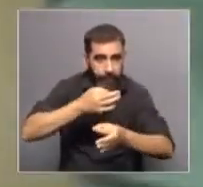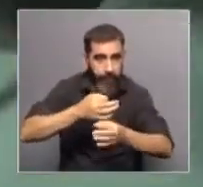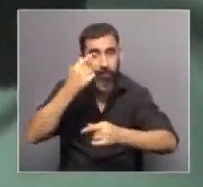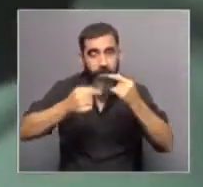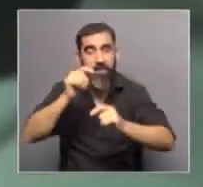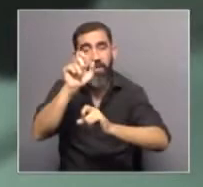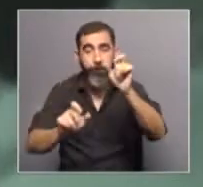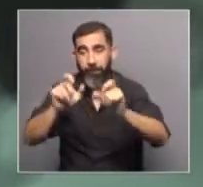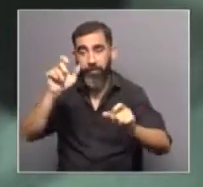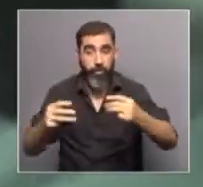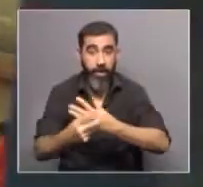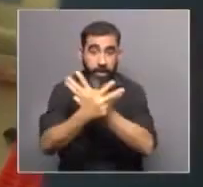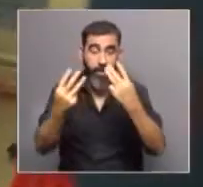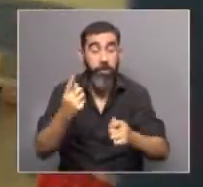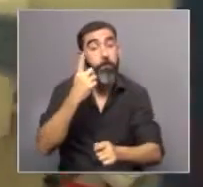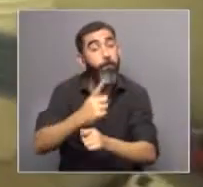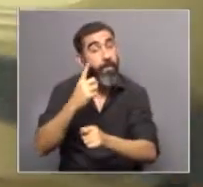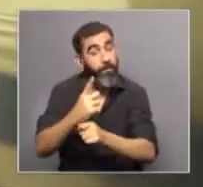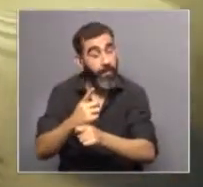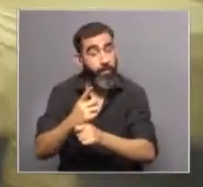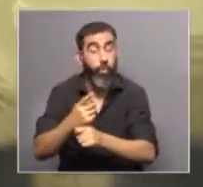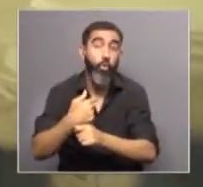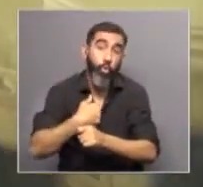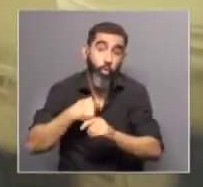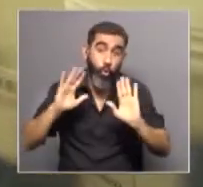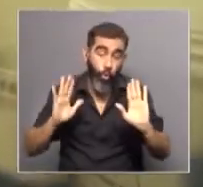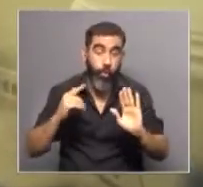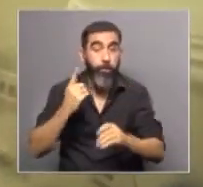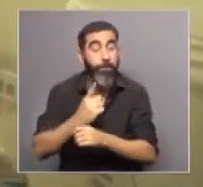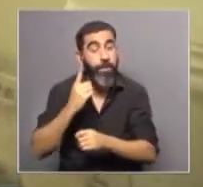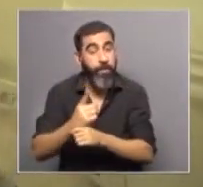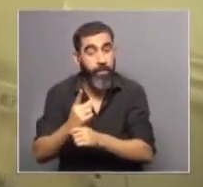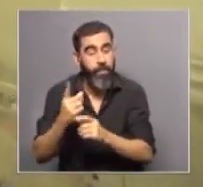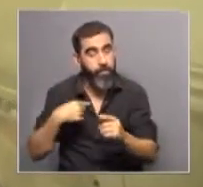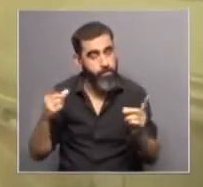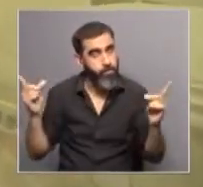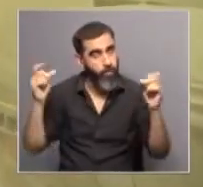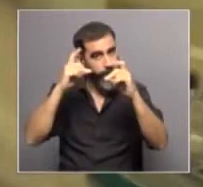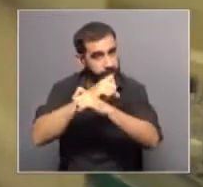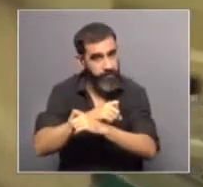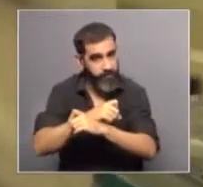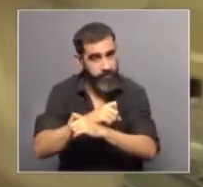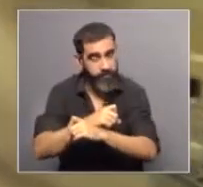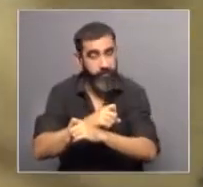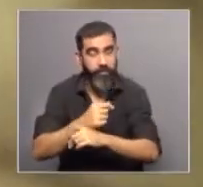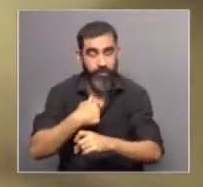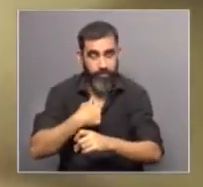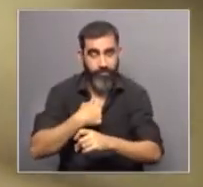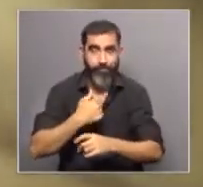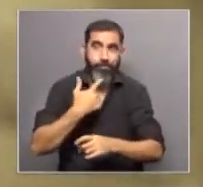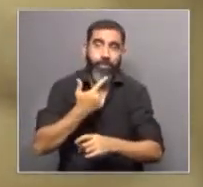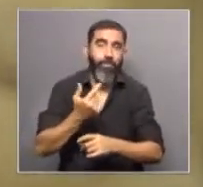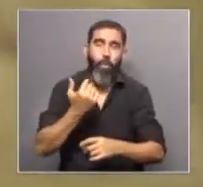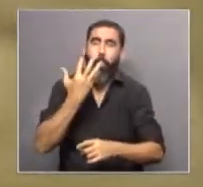tipo de público. Y al principio fue, por lo menos en lo personal, fue bastante difícil. A mí de por sí ya no es